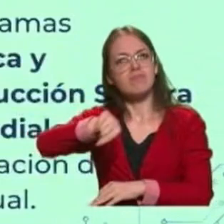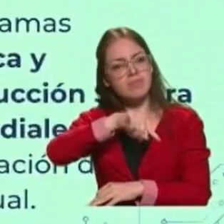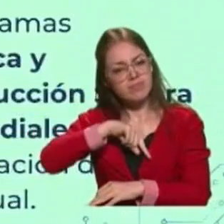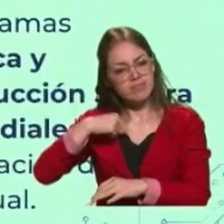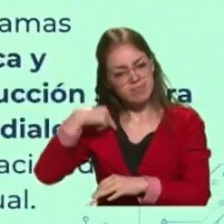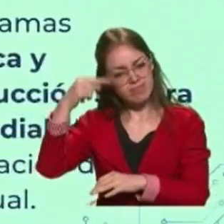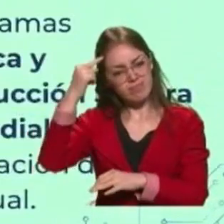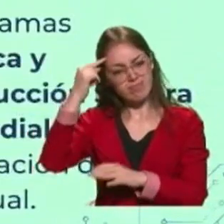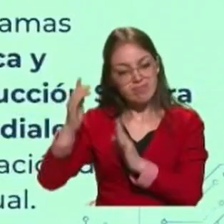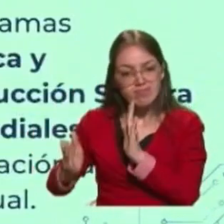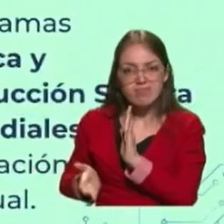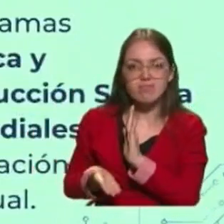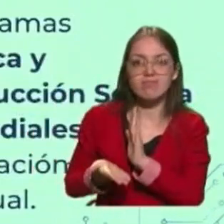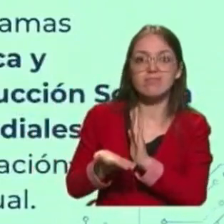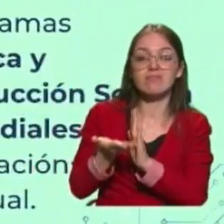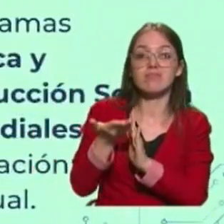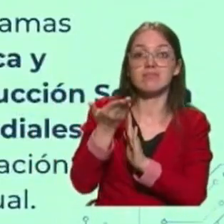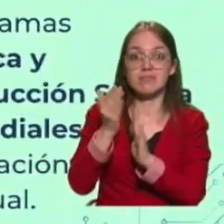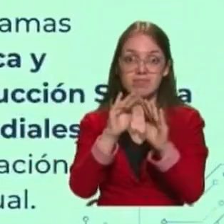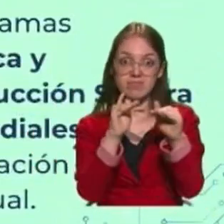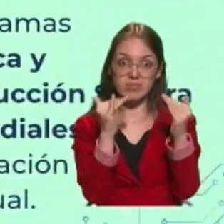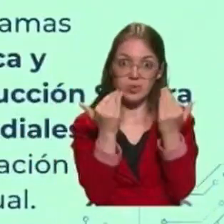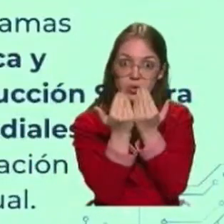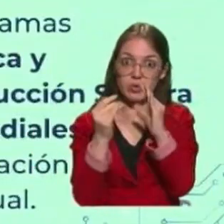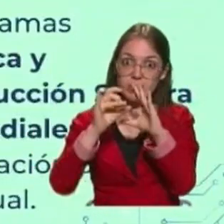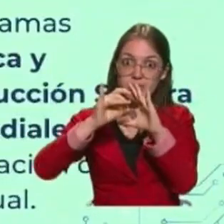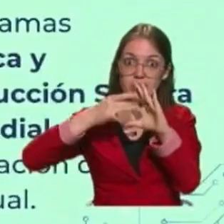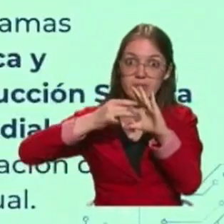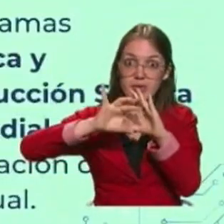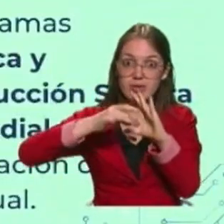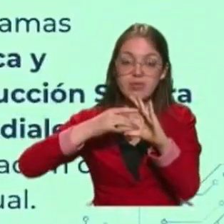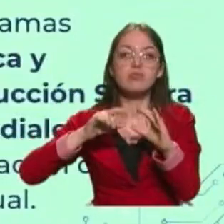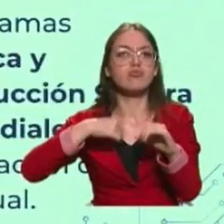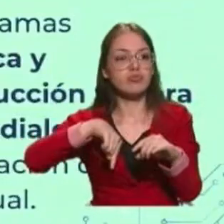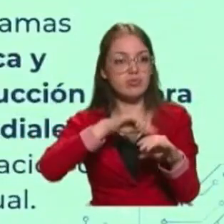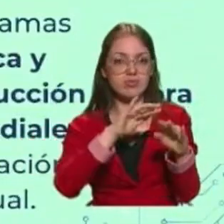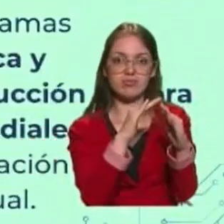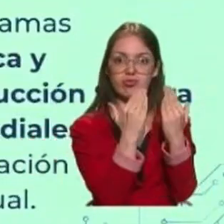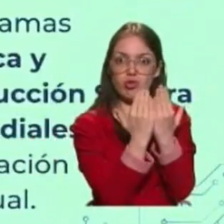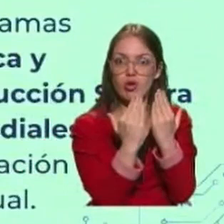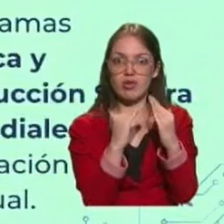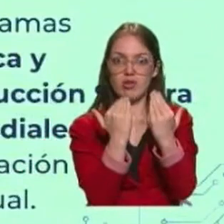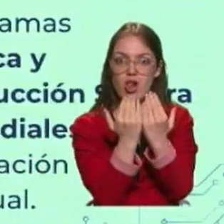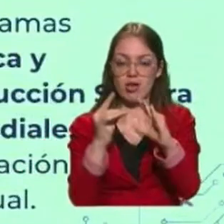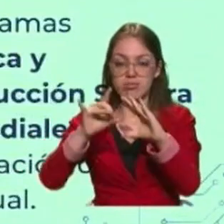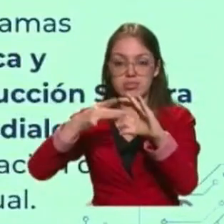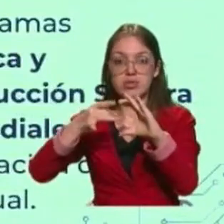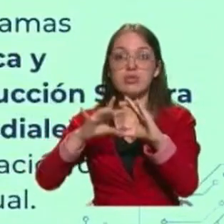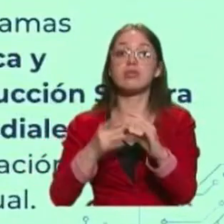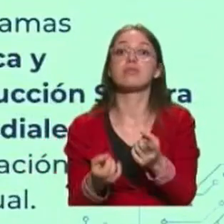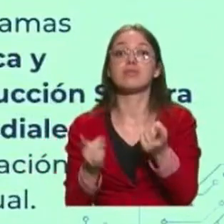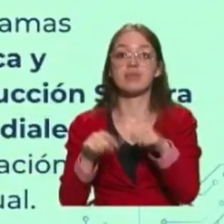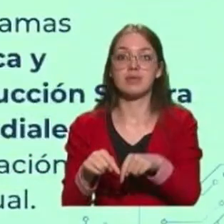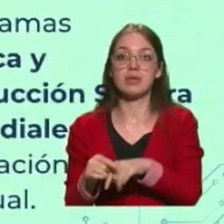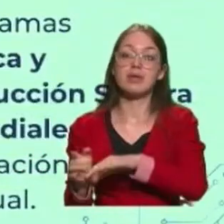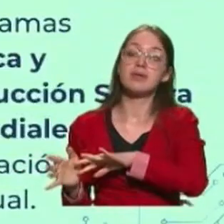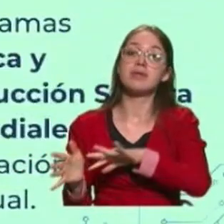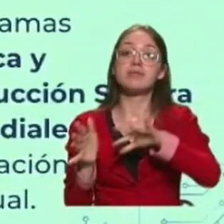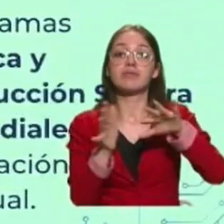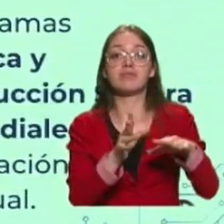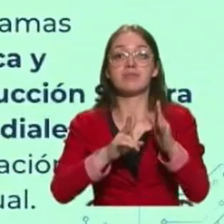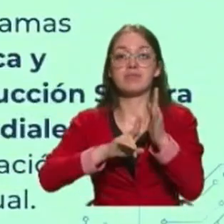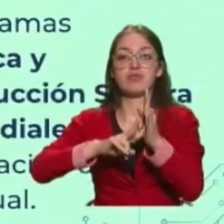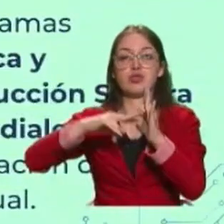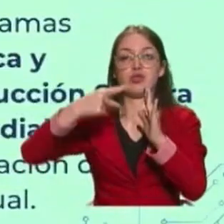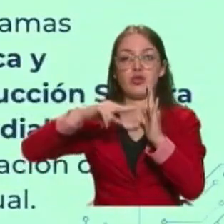virtualidad de la educación de la vida virtual a través de nuestras instituciones educativas en tecnología gestión de proyectos sociales y comunitarios a